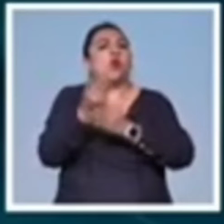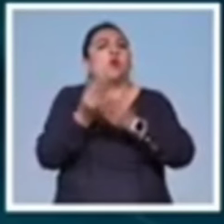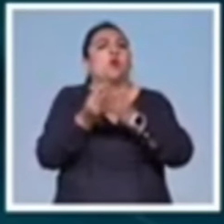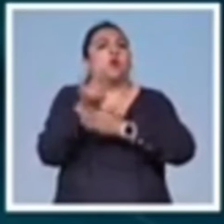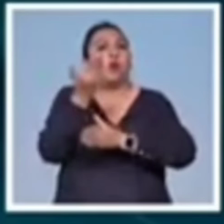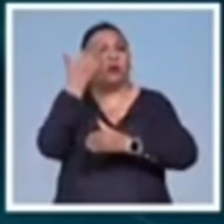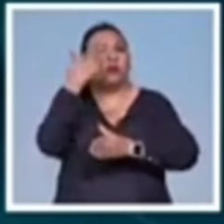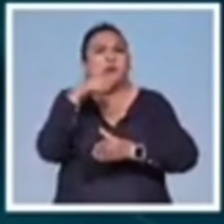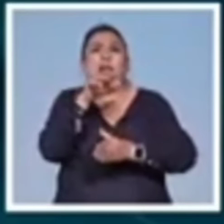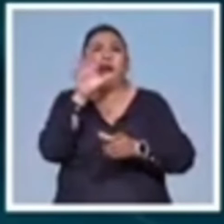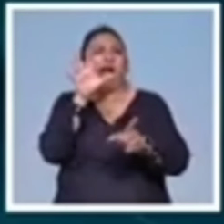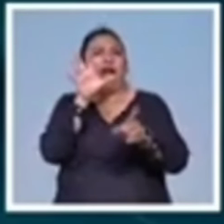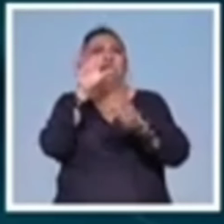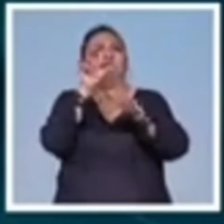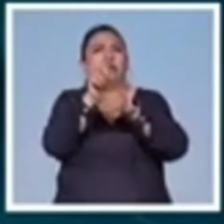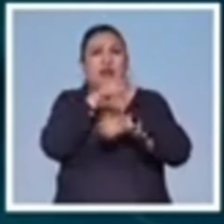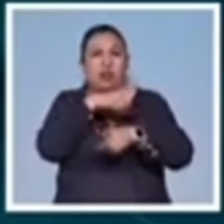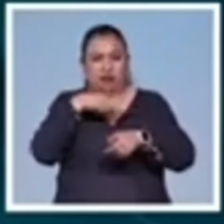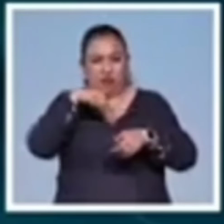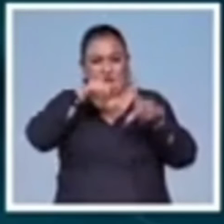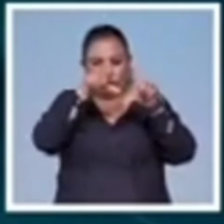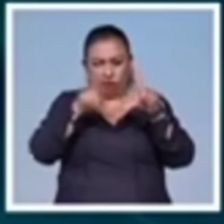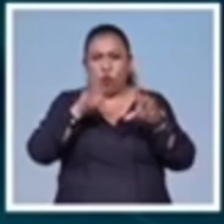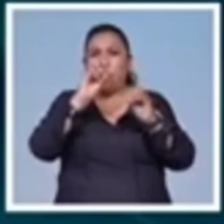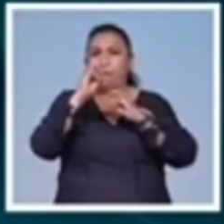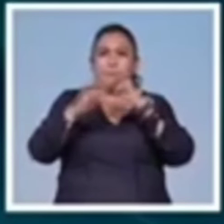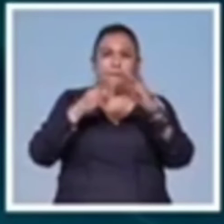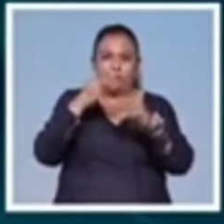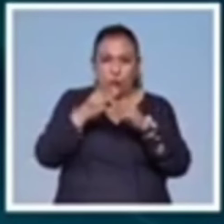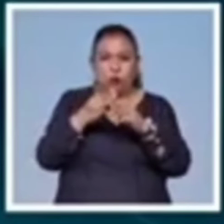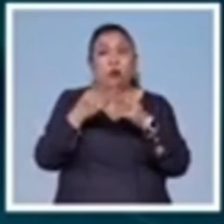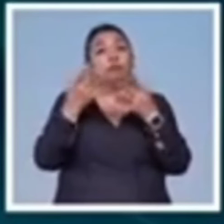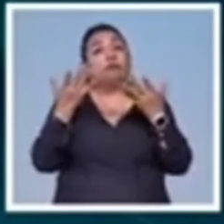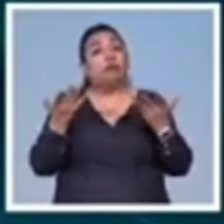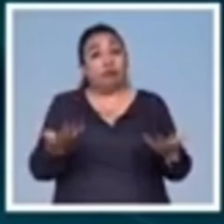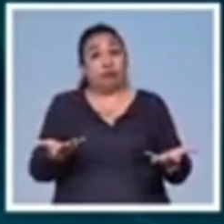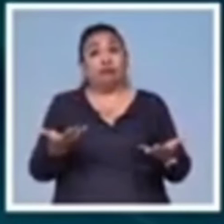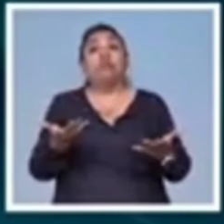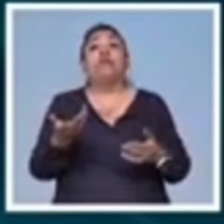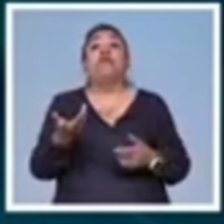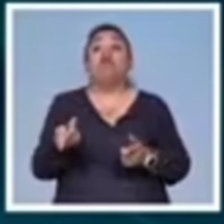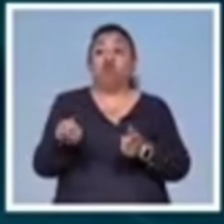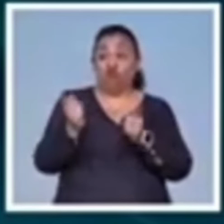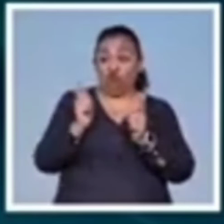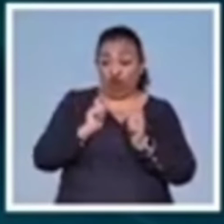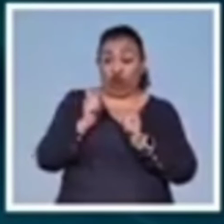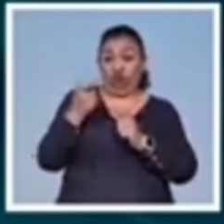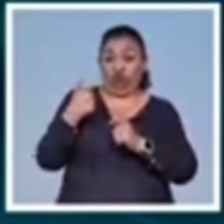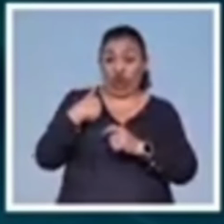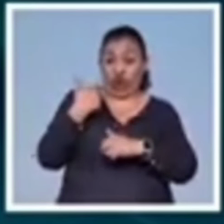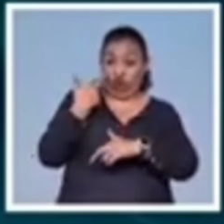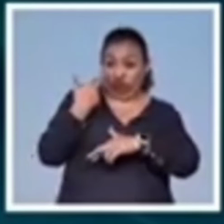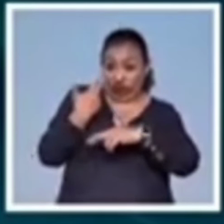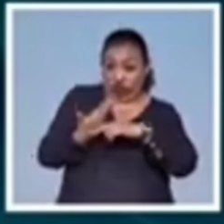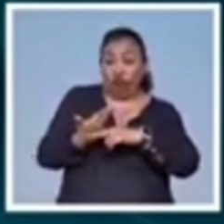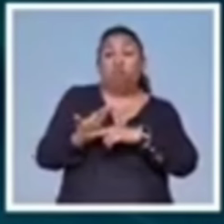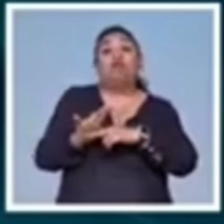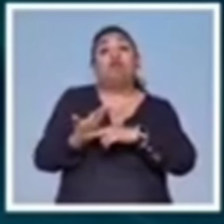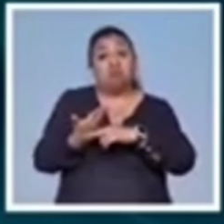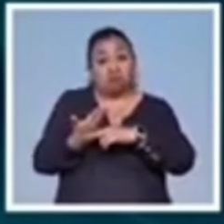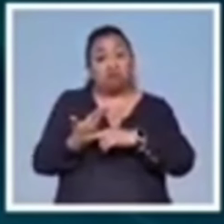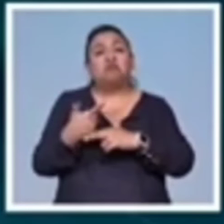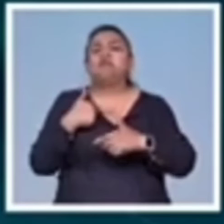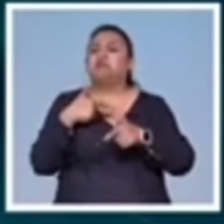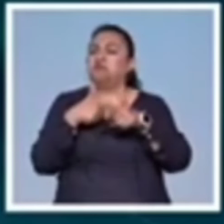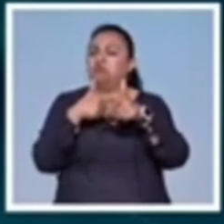esté al día ante los retos que vemos en el país y en el mundo. Entonces, va a ser una gestión en la cual se